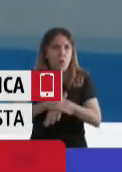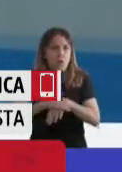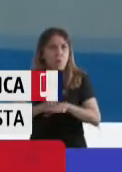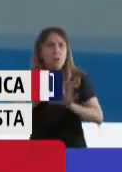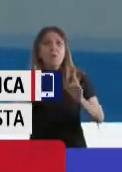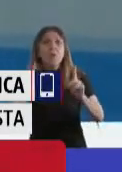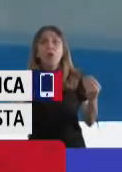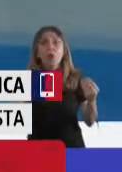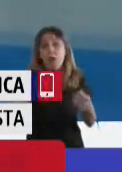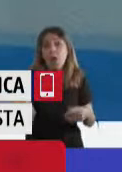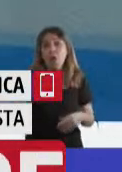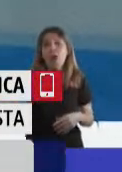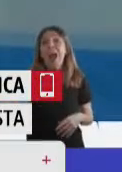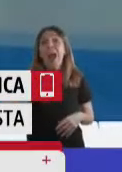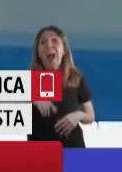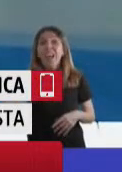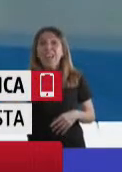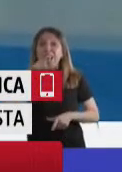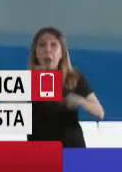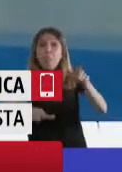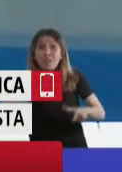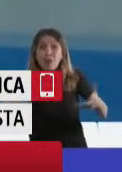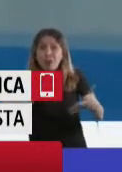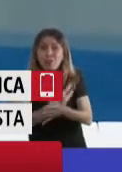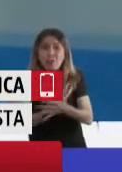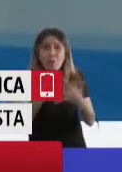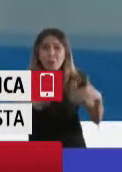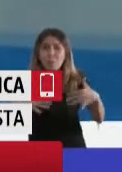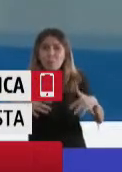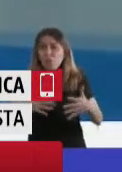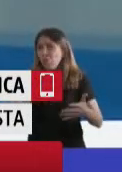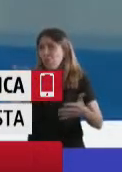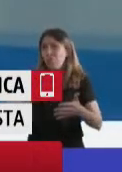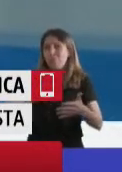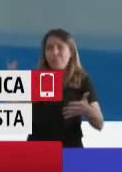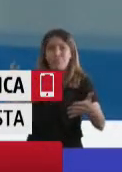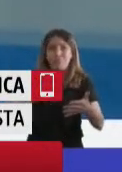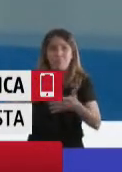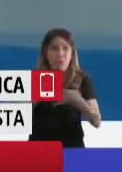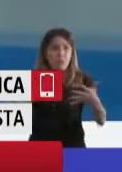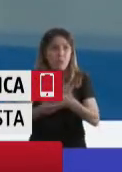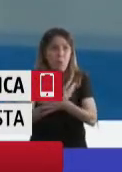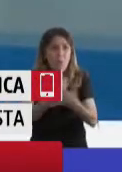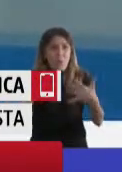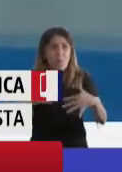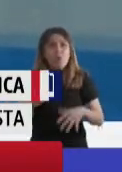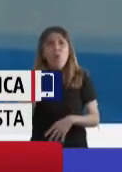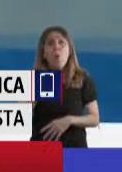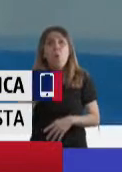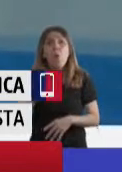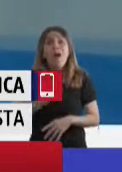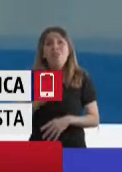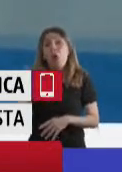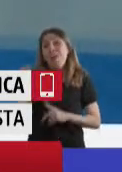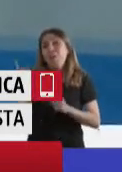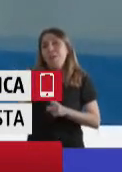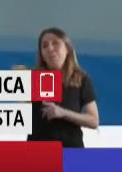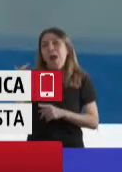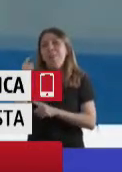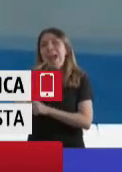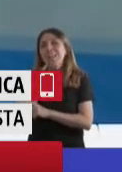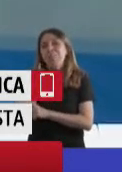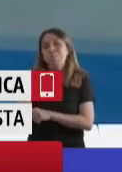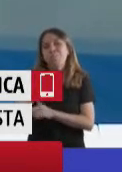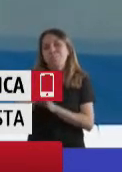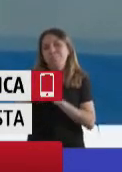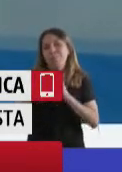seca, y esto es textual de Fernández, y me dolía mucho la espalda. Entonces, bueno, siempre es un tipo de síntoma, poder